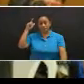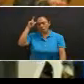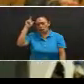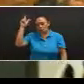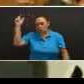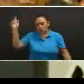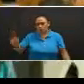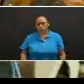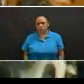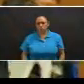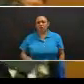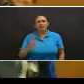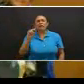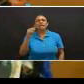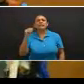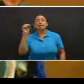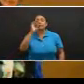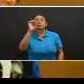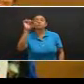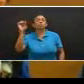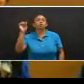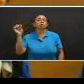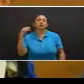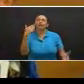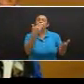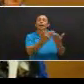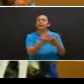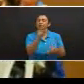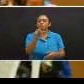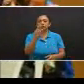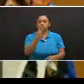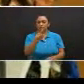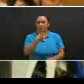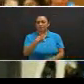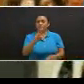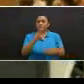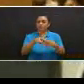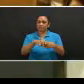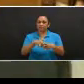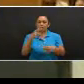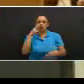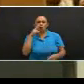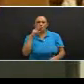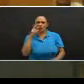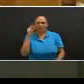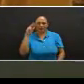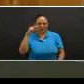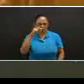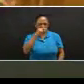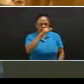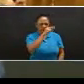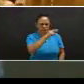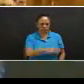Y ni siquiera las moscas van a llegar donde usted se siente. Lo van a ver raro.